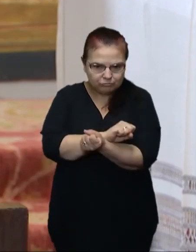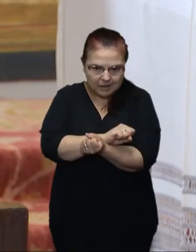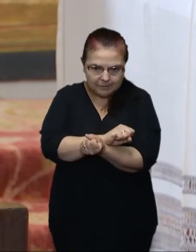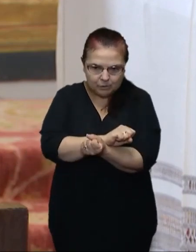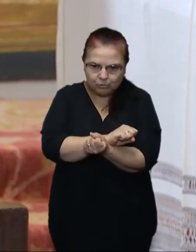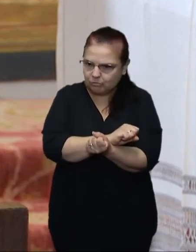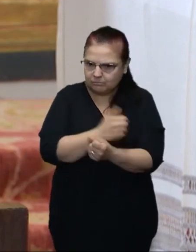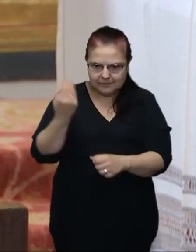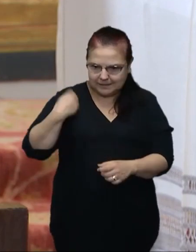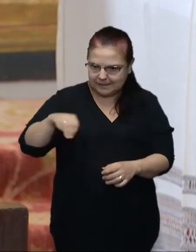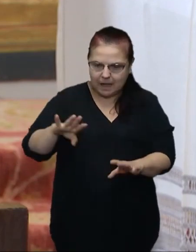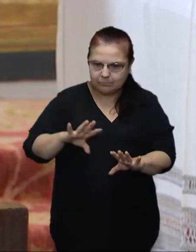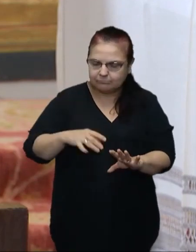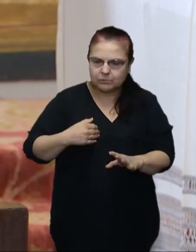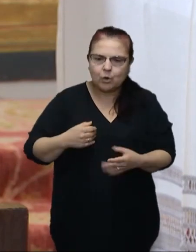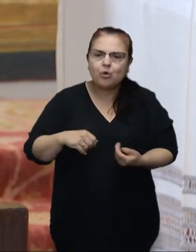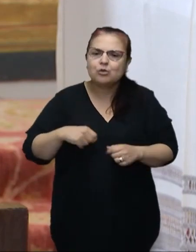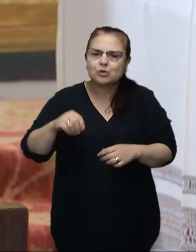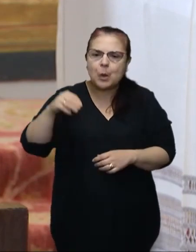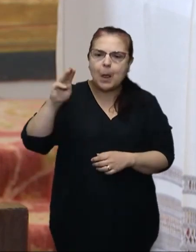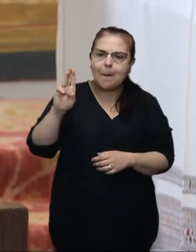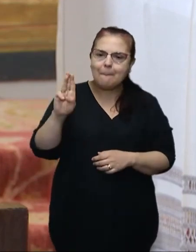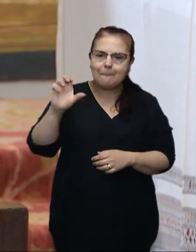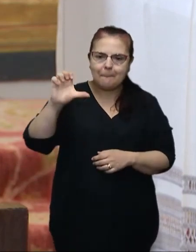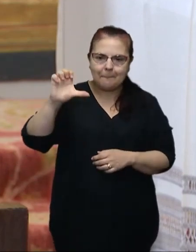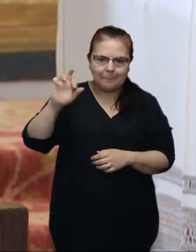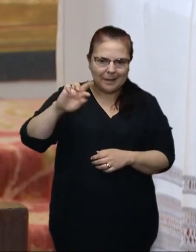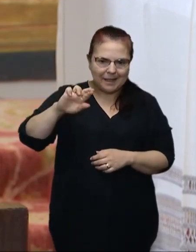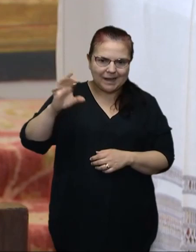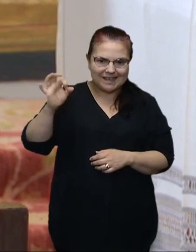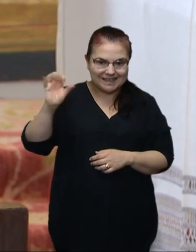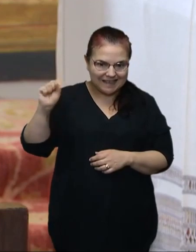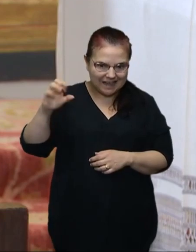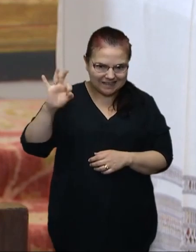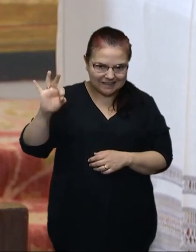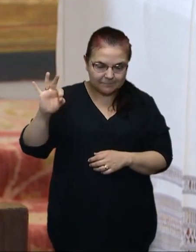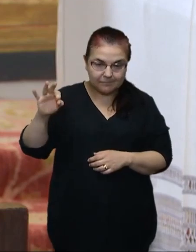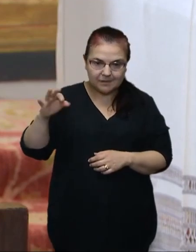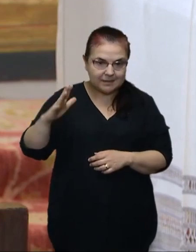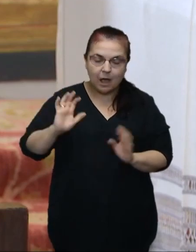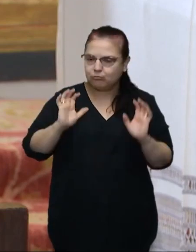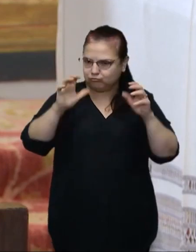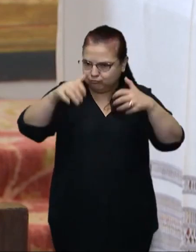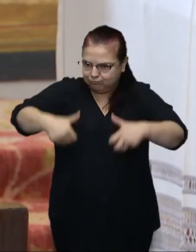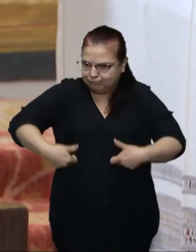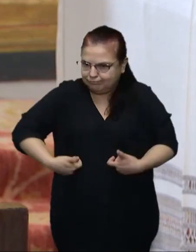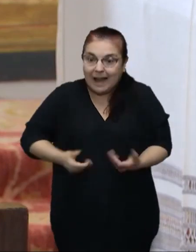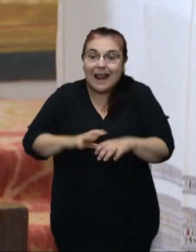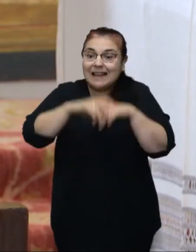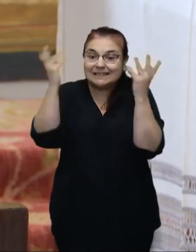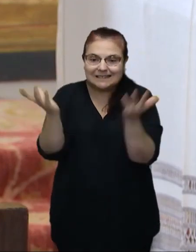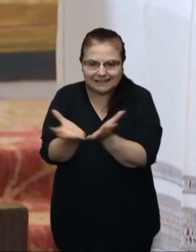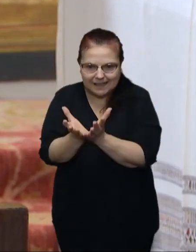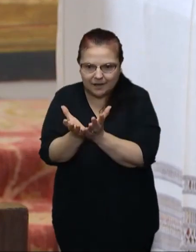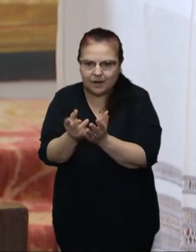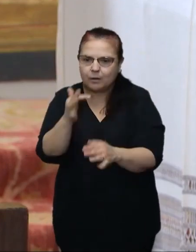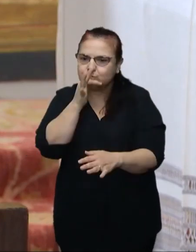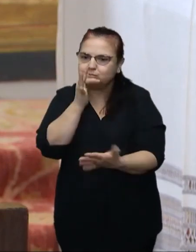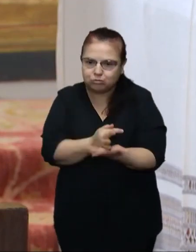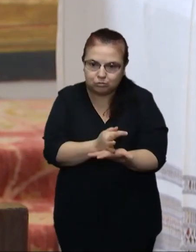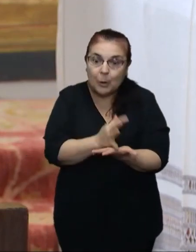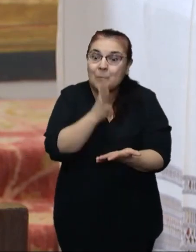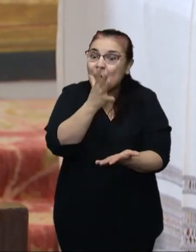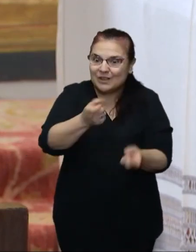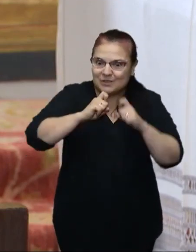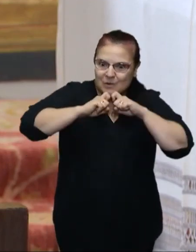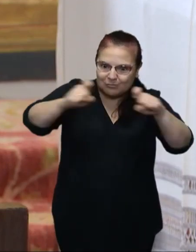de la esclavitud con los persas y había vuelto a la tierra prometida. Por lo tanto,